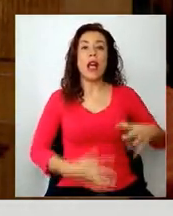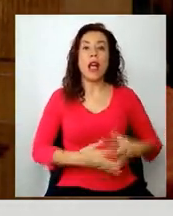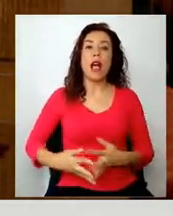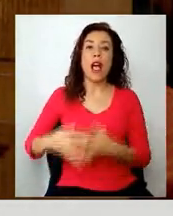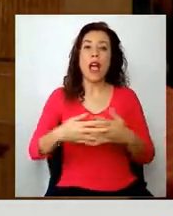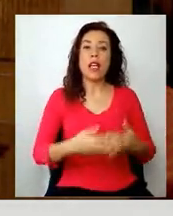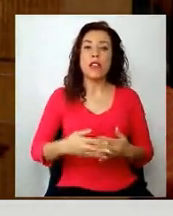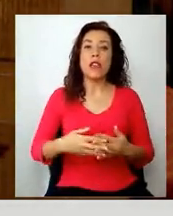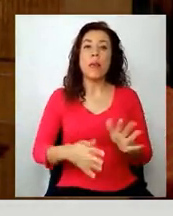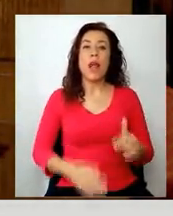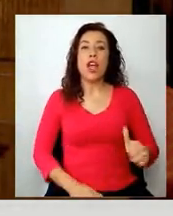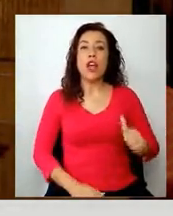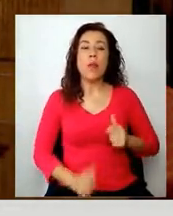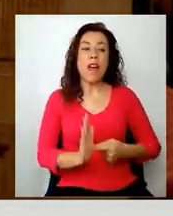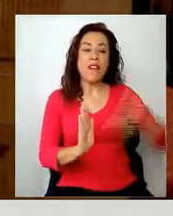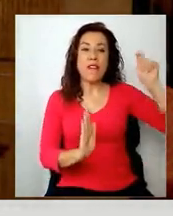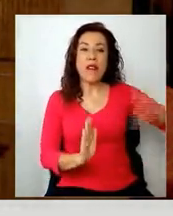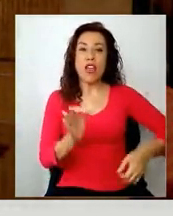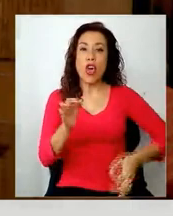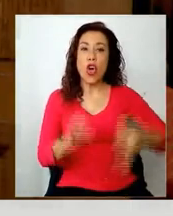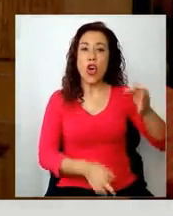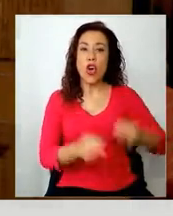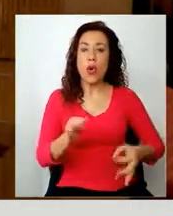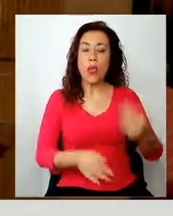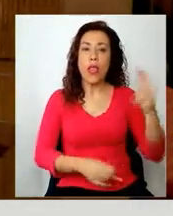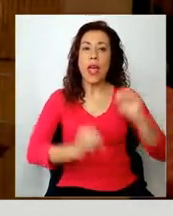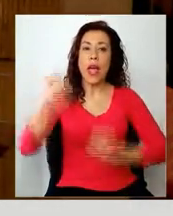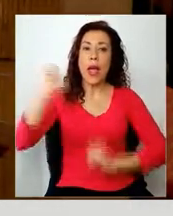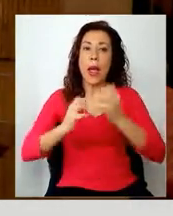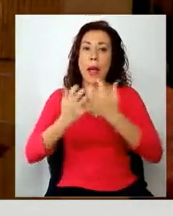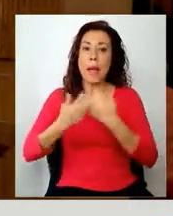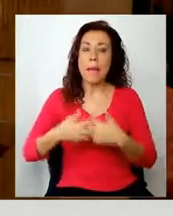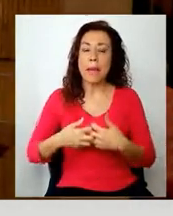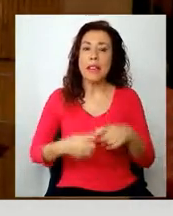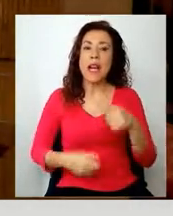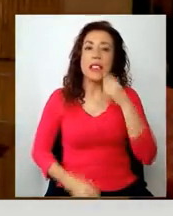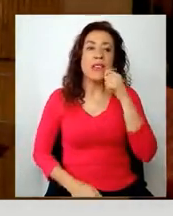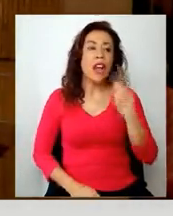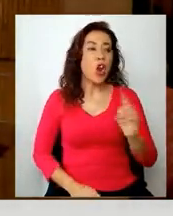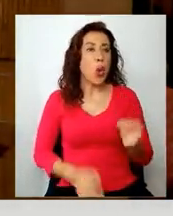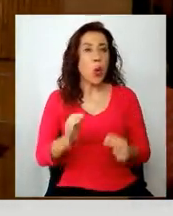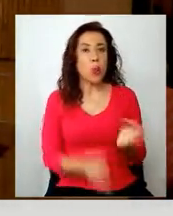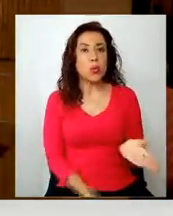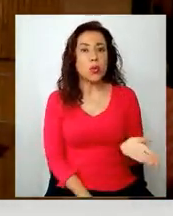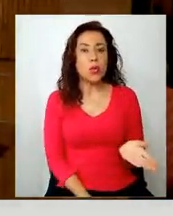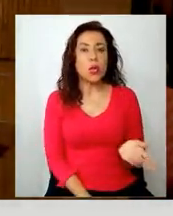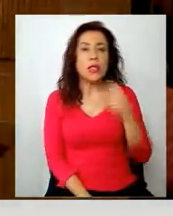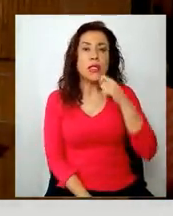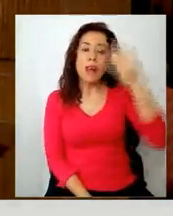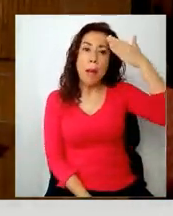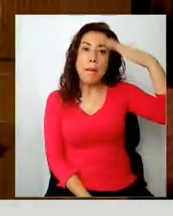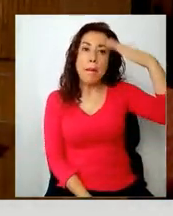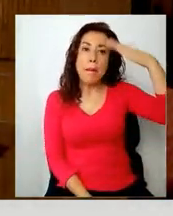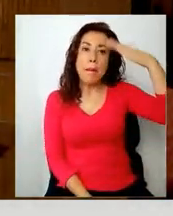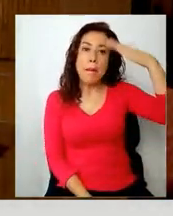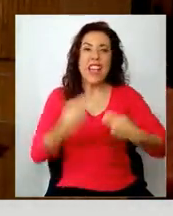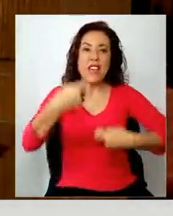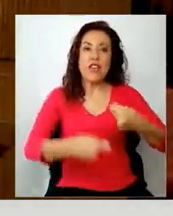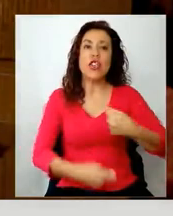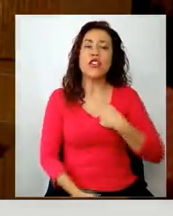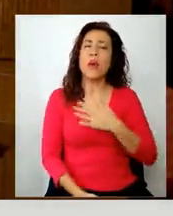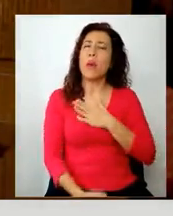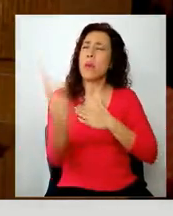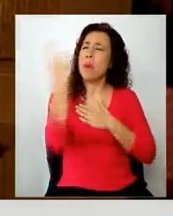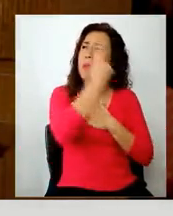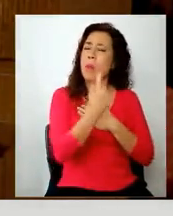cumplan los fallos judiciales que recae sobre la empresa Eso no significa hacer justicia significa que eso es malo para las inversiones Yo me pregunto Realmente si